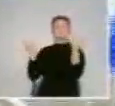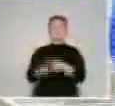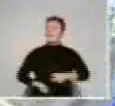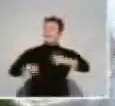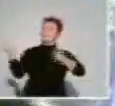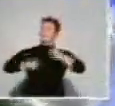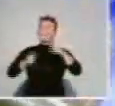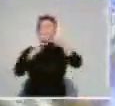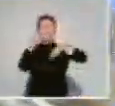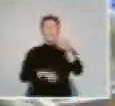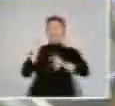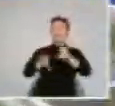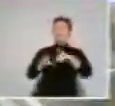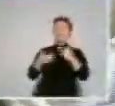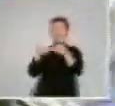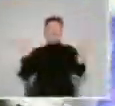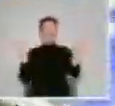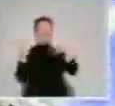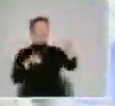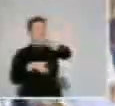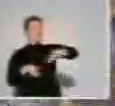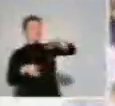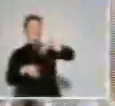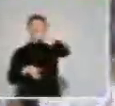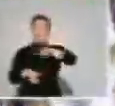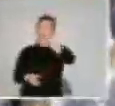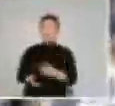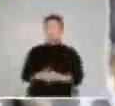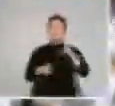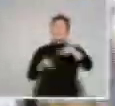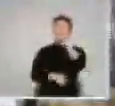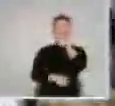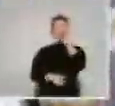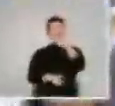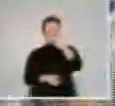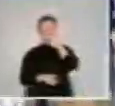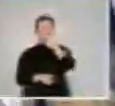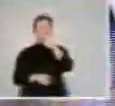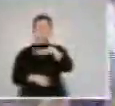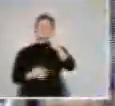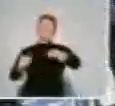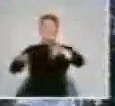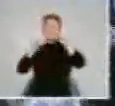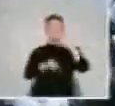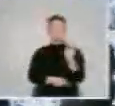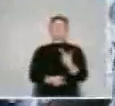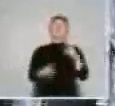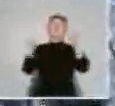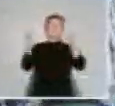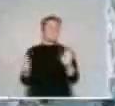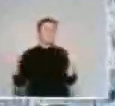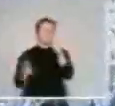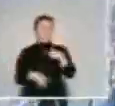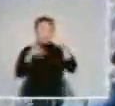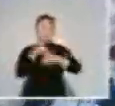con el culo al aire dejan toda la región. Pero ahora soy inglés y ya se les acaba el chollo. Hasta las